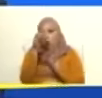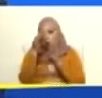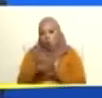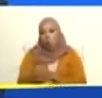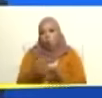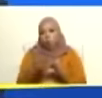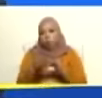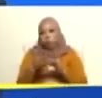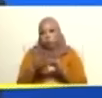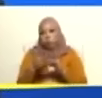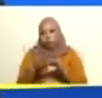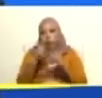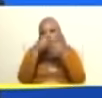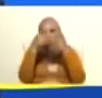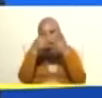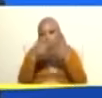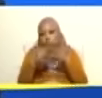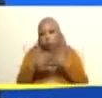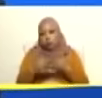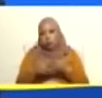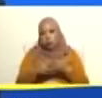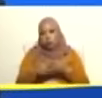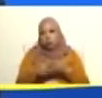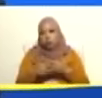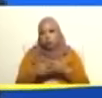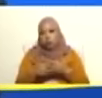concisa, detallada,